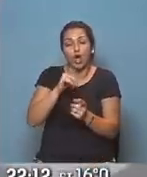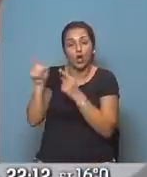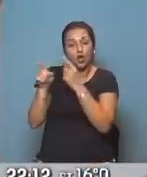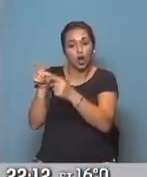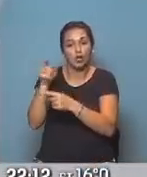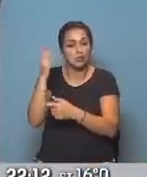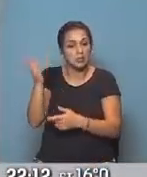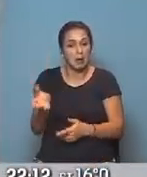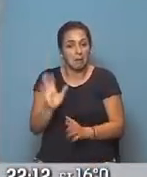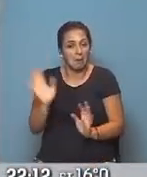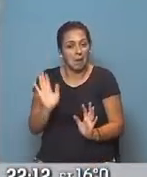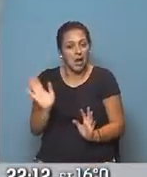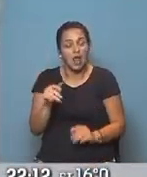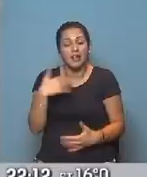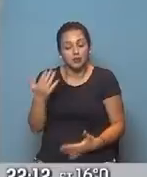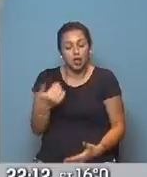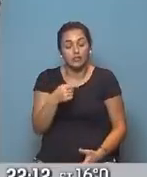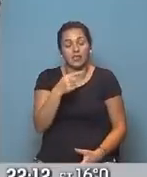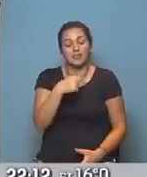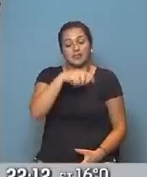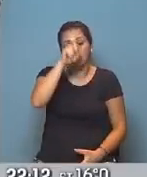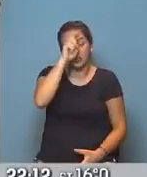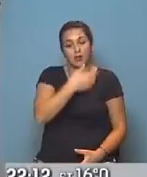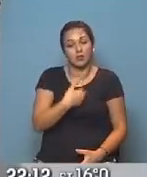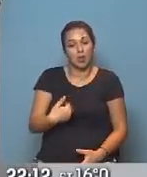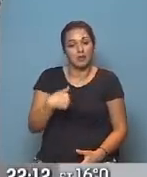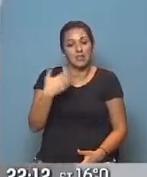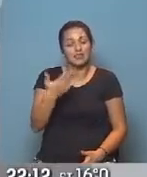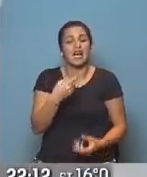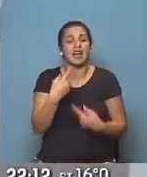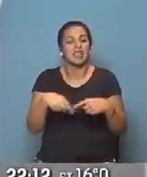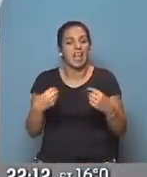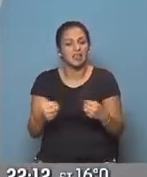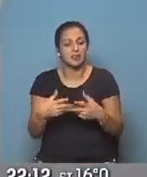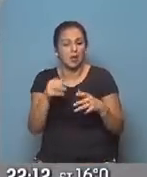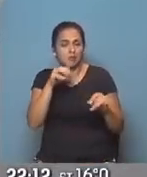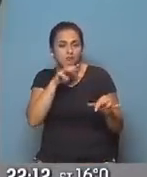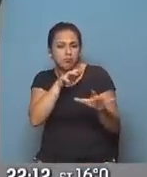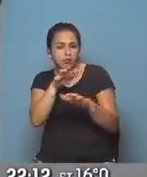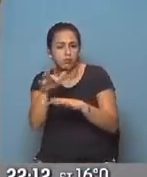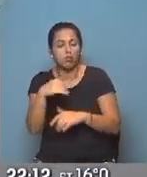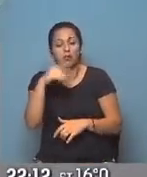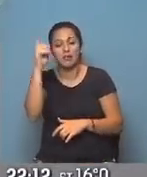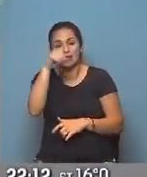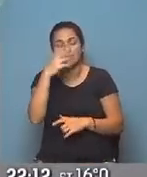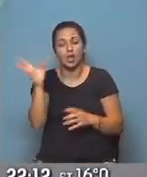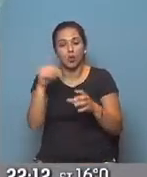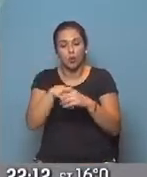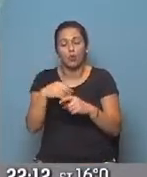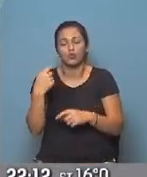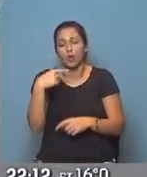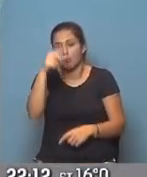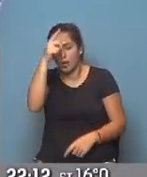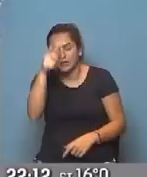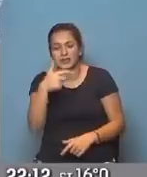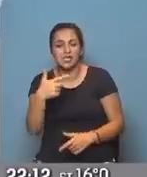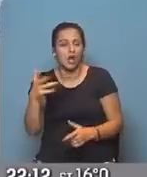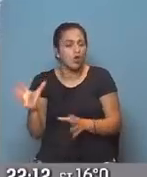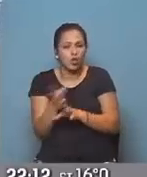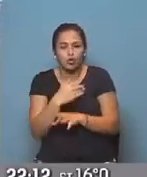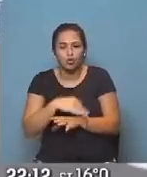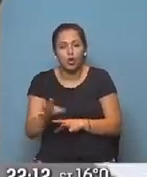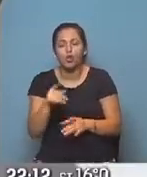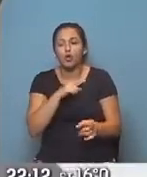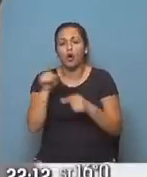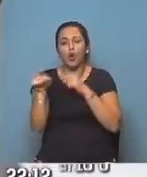poderoso. Erdogan lo que ha hecho fue una purga general, tanto en el Estado como en las Fuerzas Armadas, como en las Fuerzas Policiales, contra todos aquellos